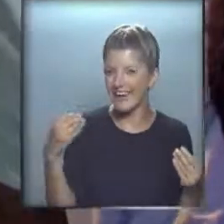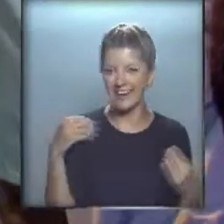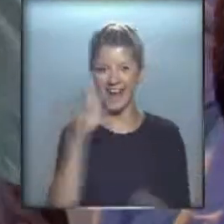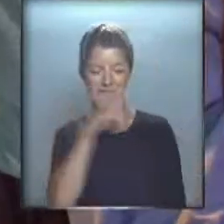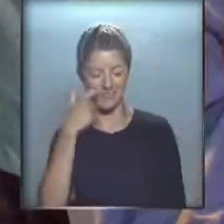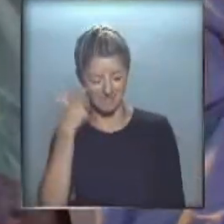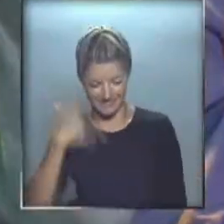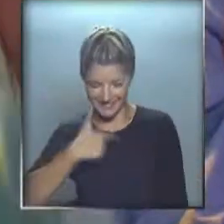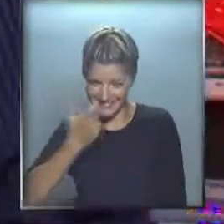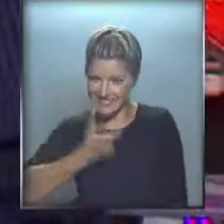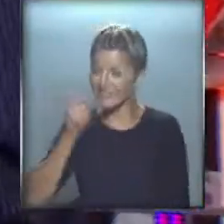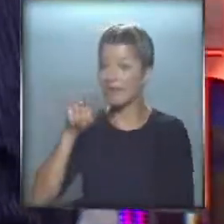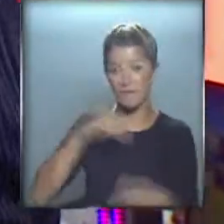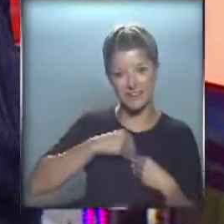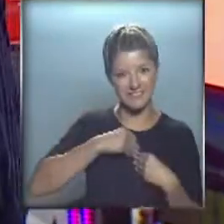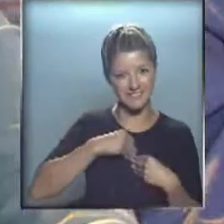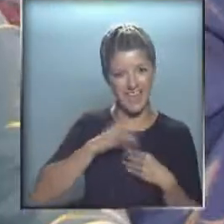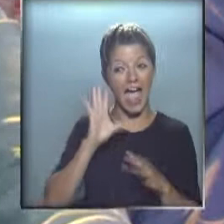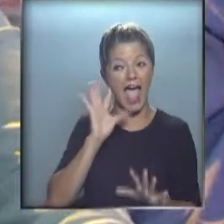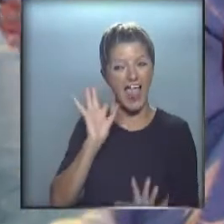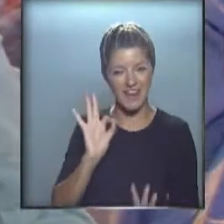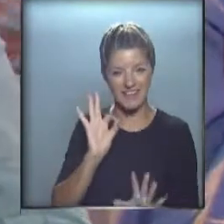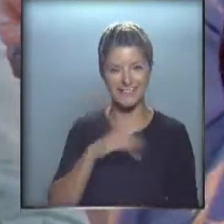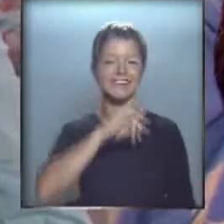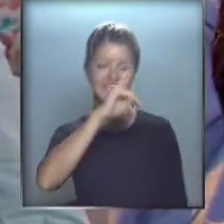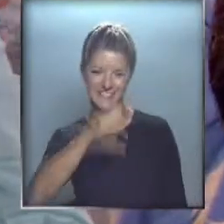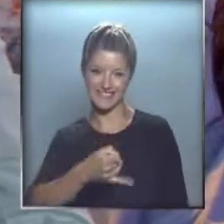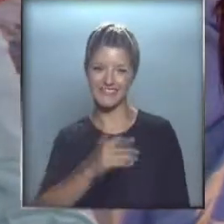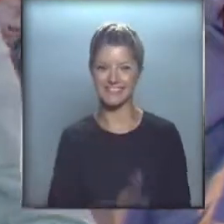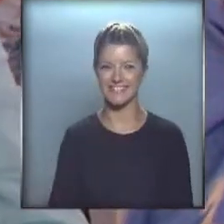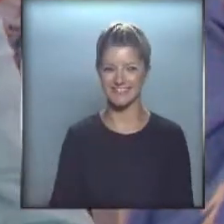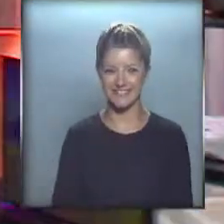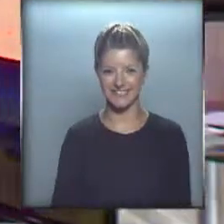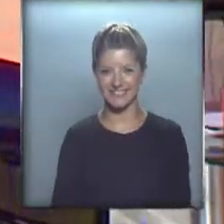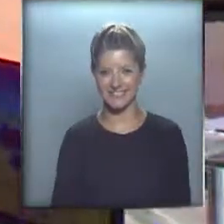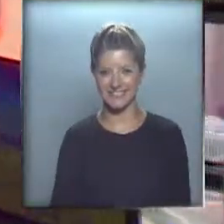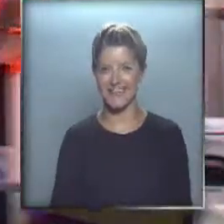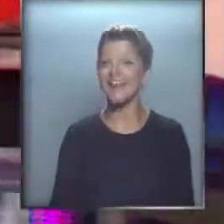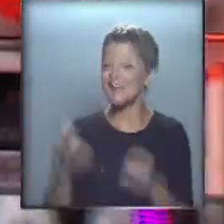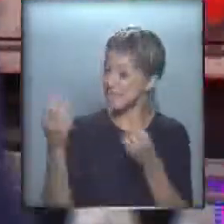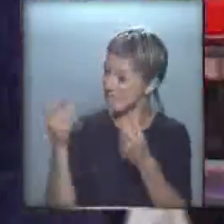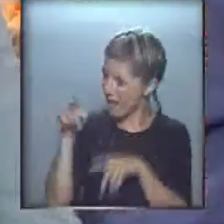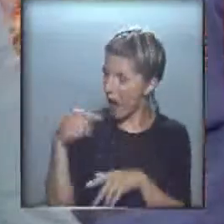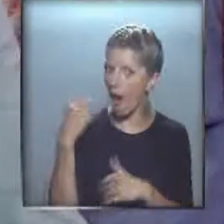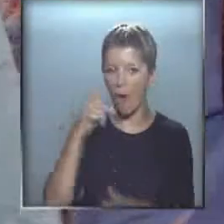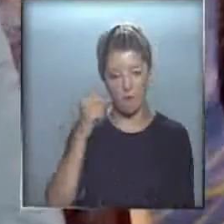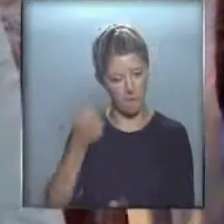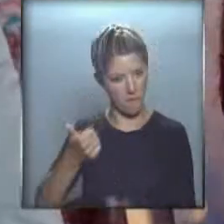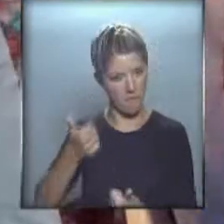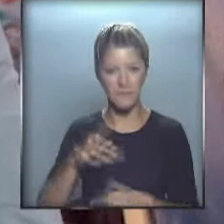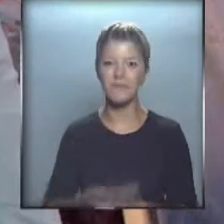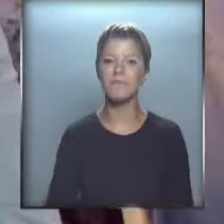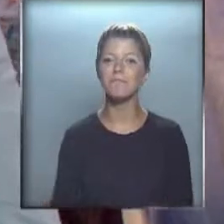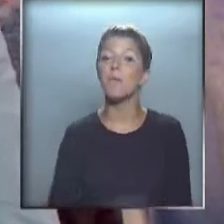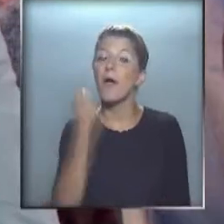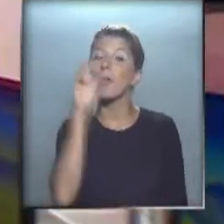¿Qué te estaban pasando? ¿Te estaba burbujitas? Sí. Ah, ok. Muy bien, qué campeón. ¿Para que a